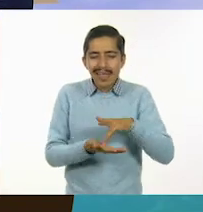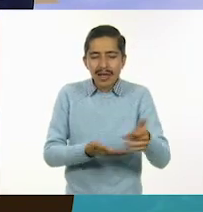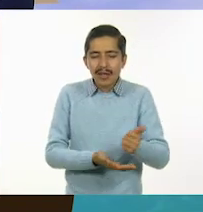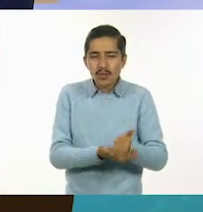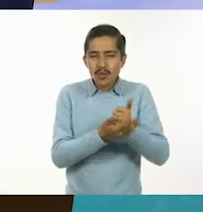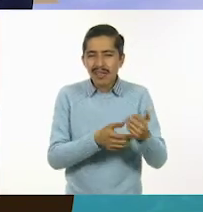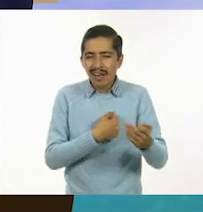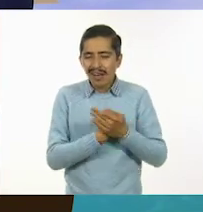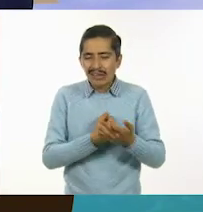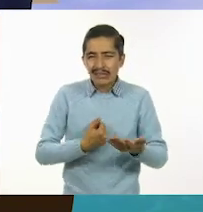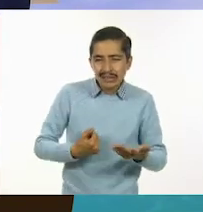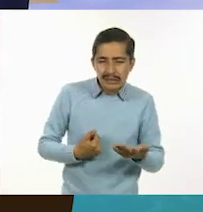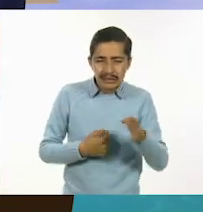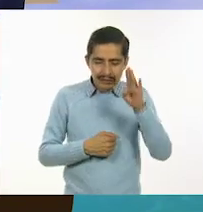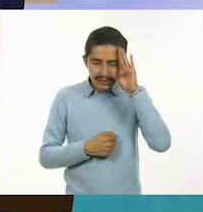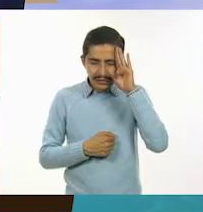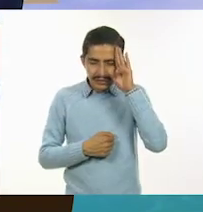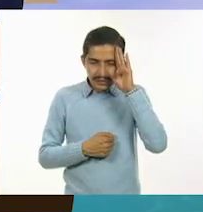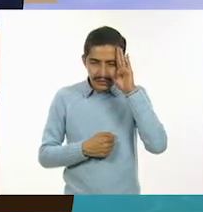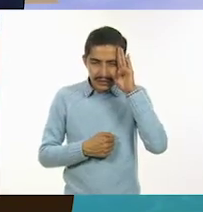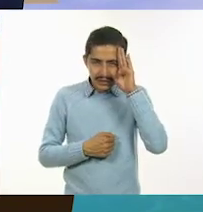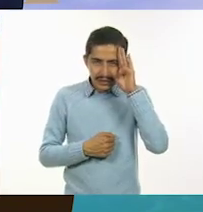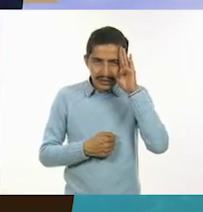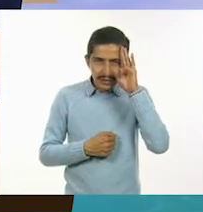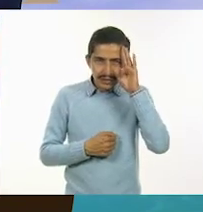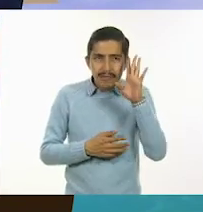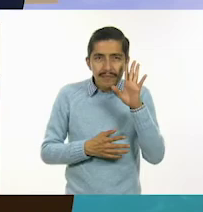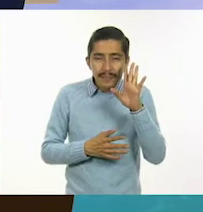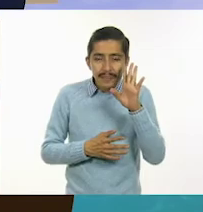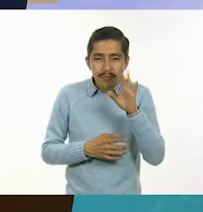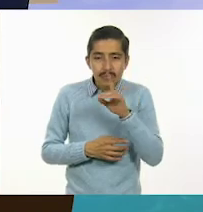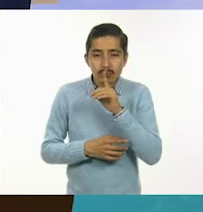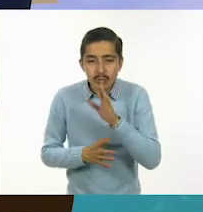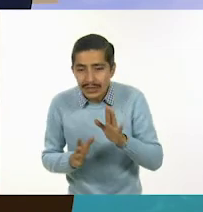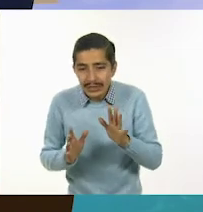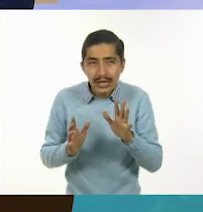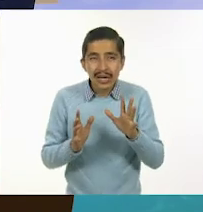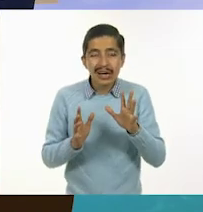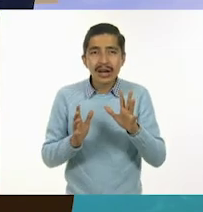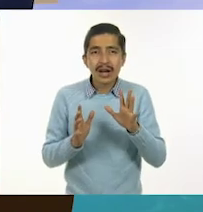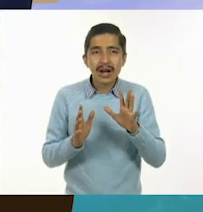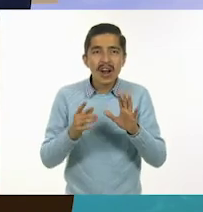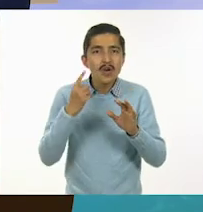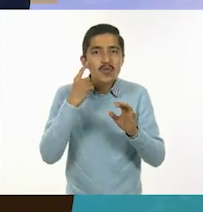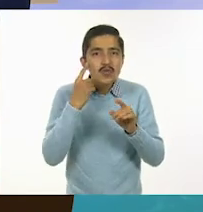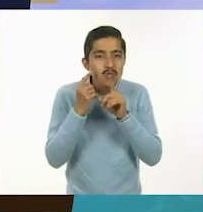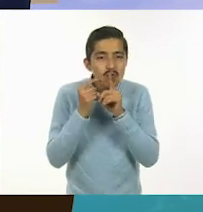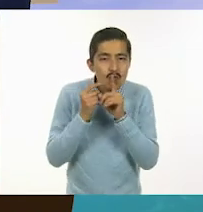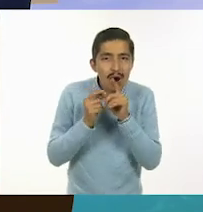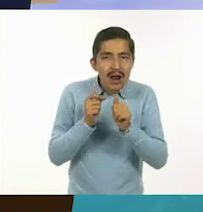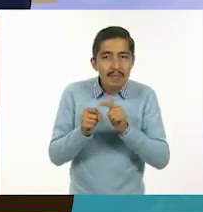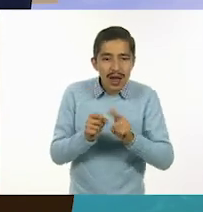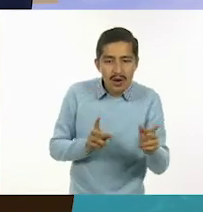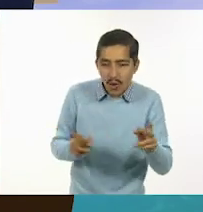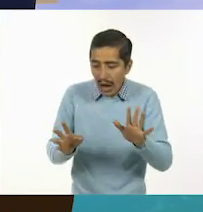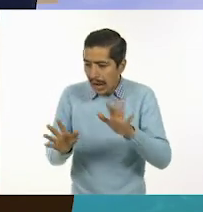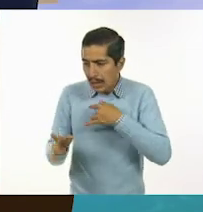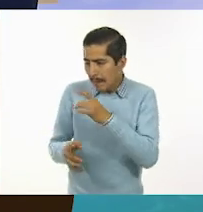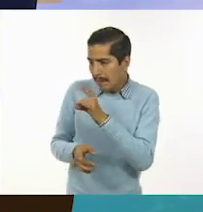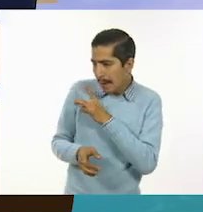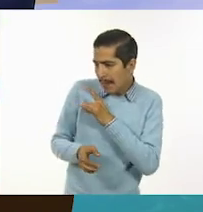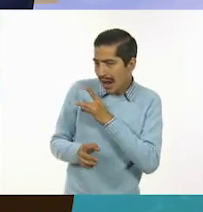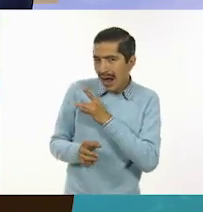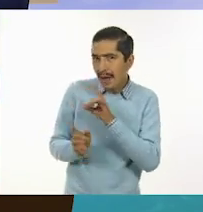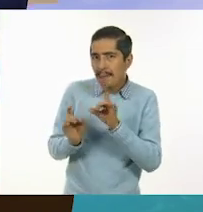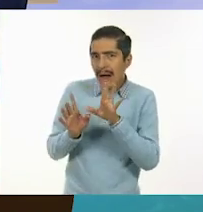descubrir. ¡Eureka! Dijo en voz baja. Ah, no, ¡Eureka! Dijo en voz baja para que no lo escuchara el calamar. Tengo miedo y no debo